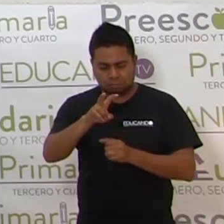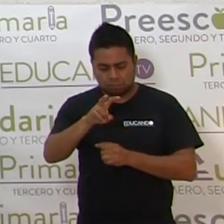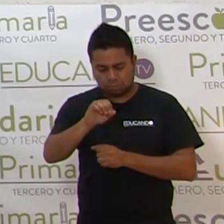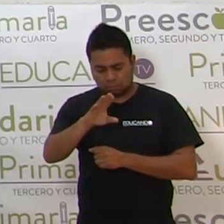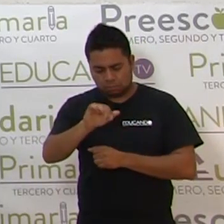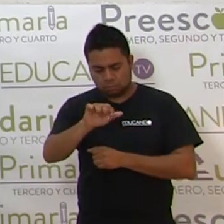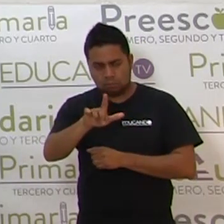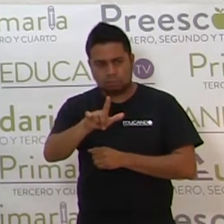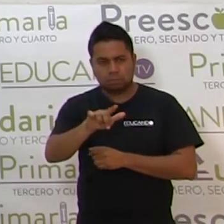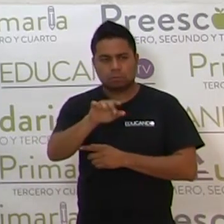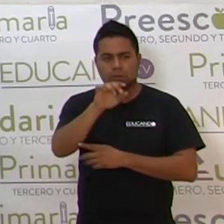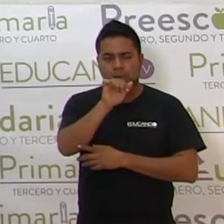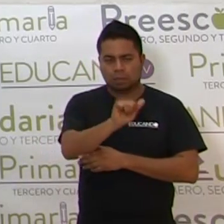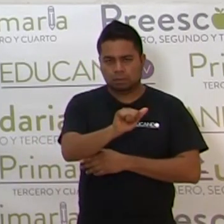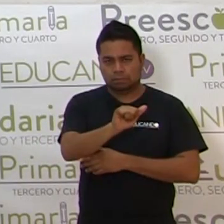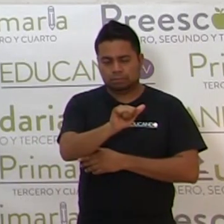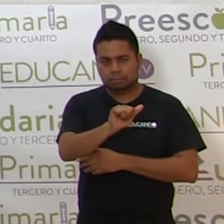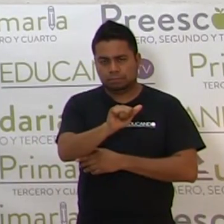A,